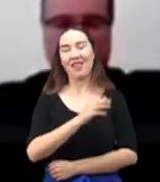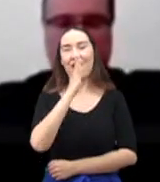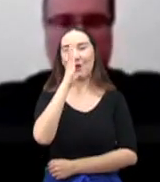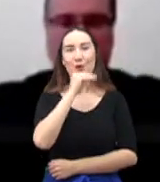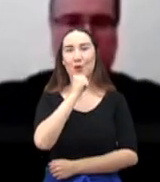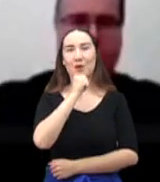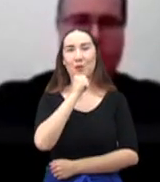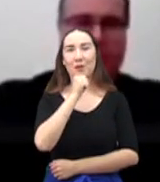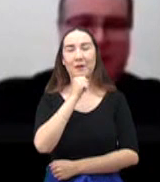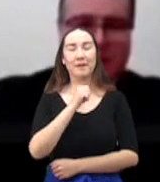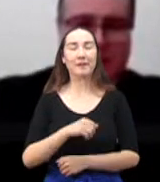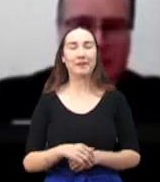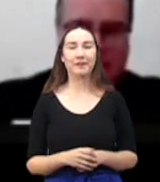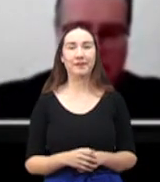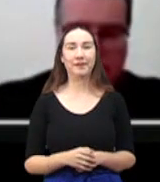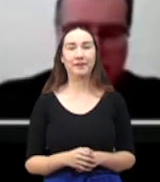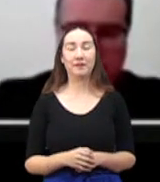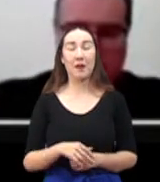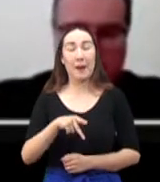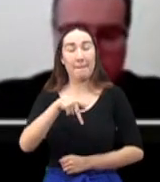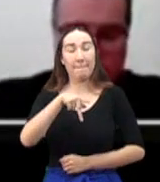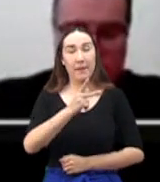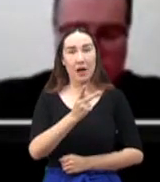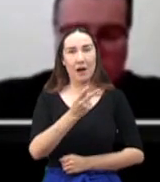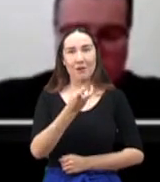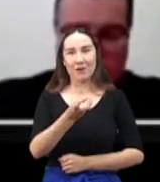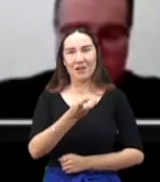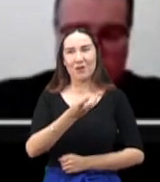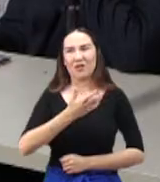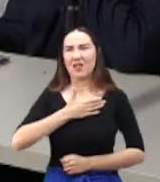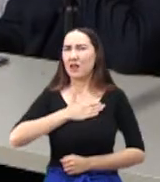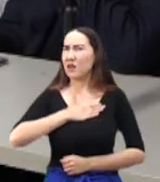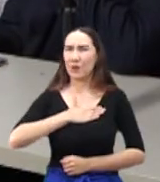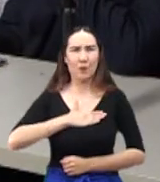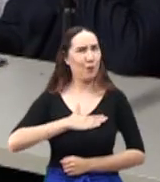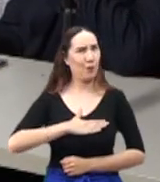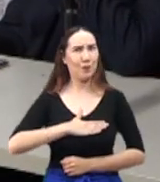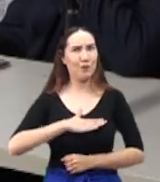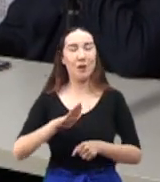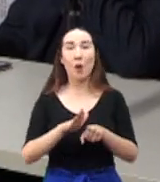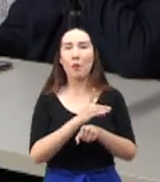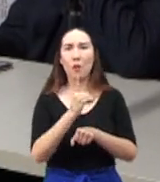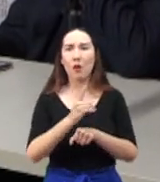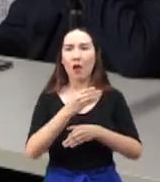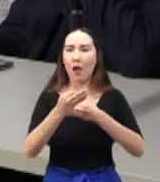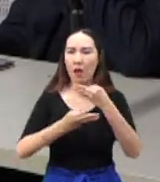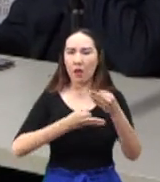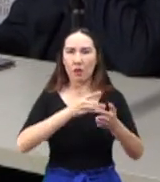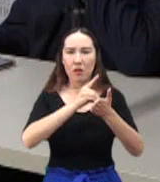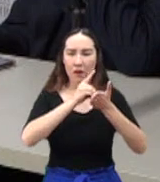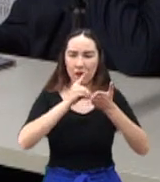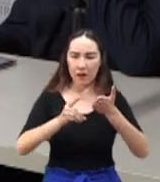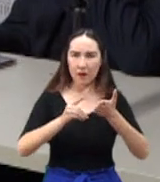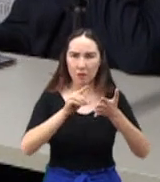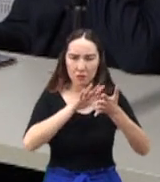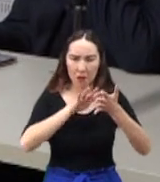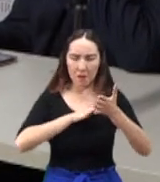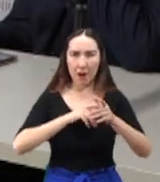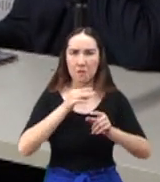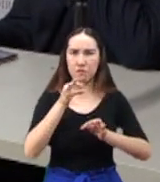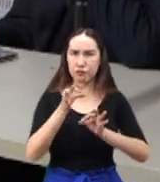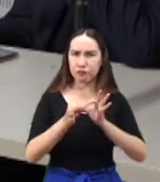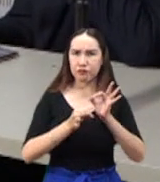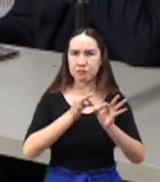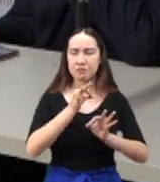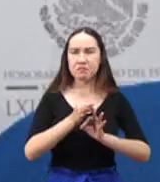la decisión. Sin embargo, es un fallo injusto, porque todo se hizo conforme a derecho. La ley electoral es de